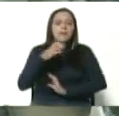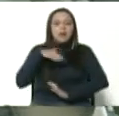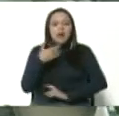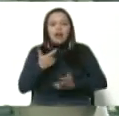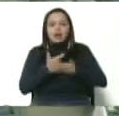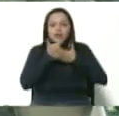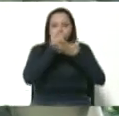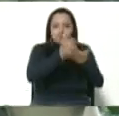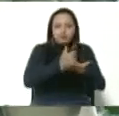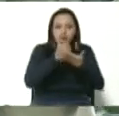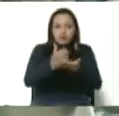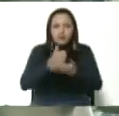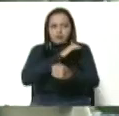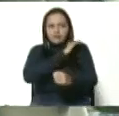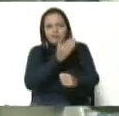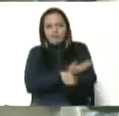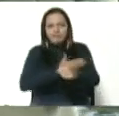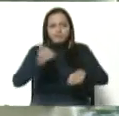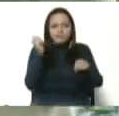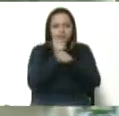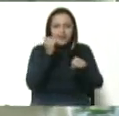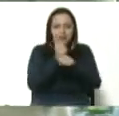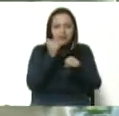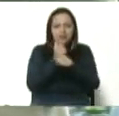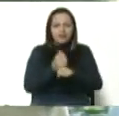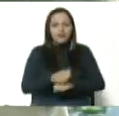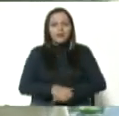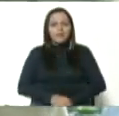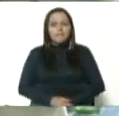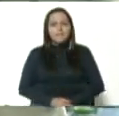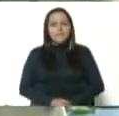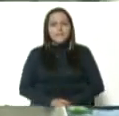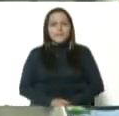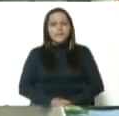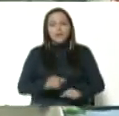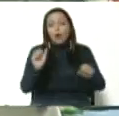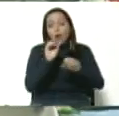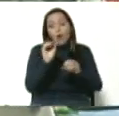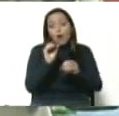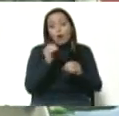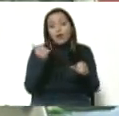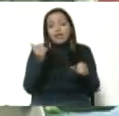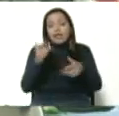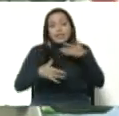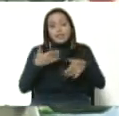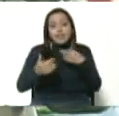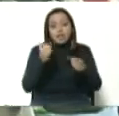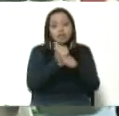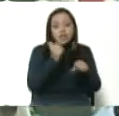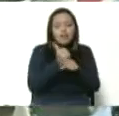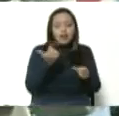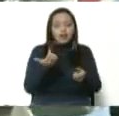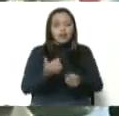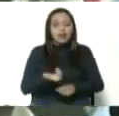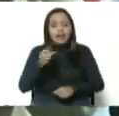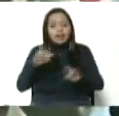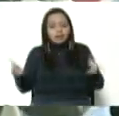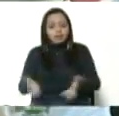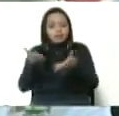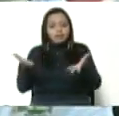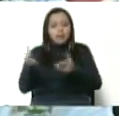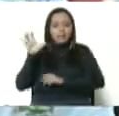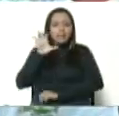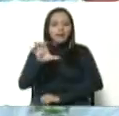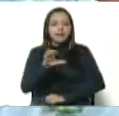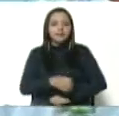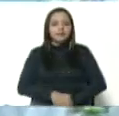beneficiar o fortalecer el trabajo o la actividad de los trabajadores no dependientes como emprendedores del país.